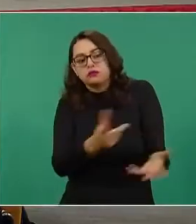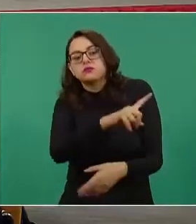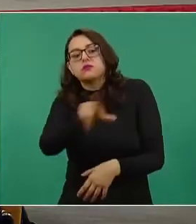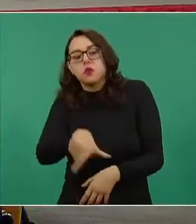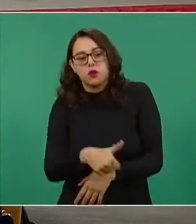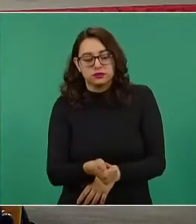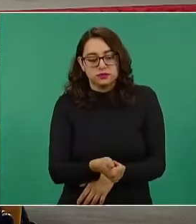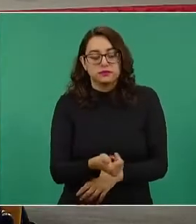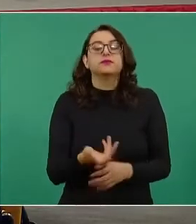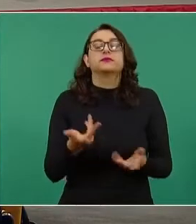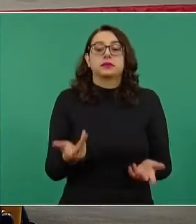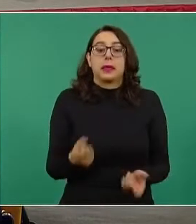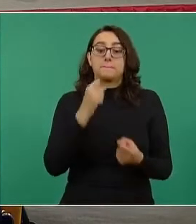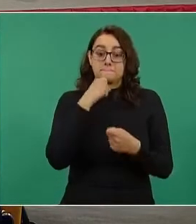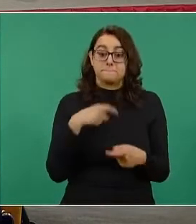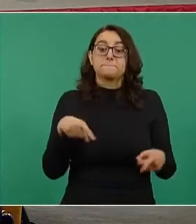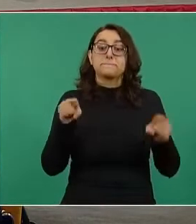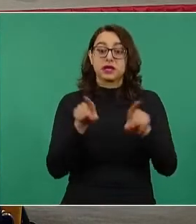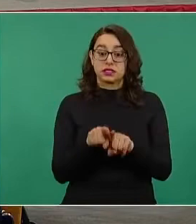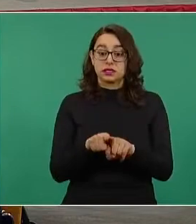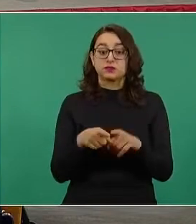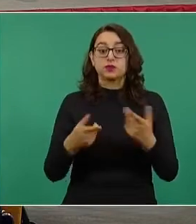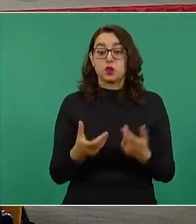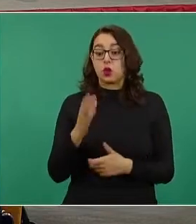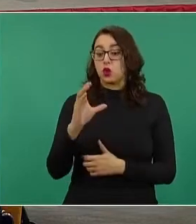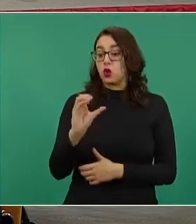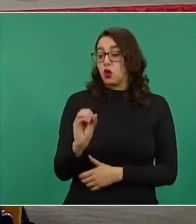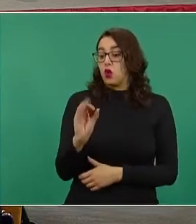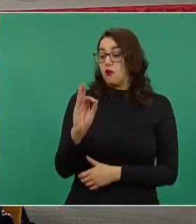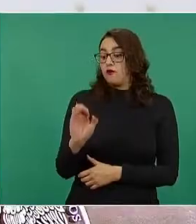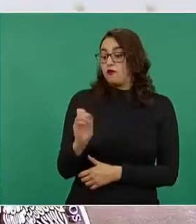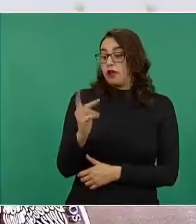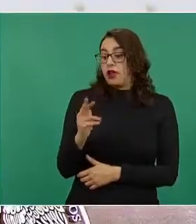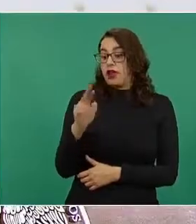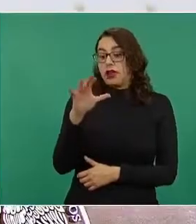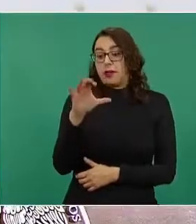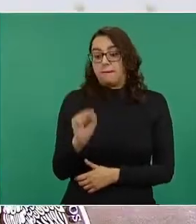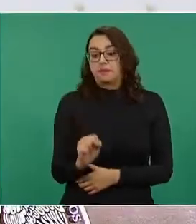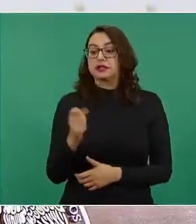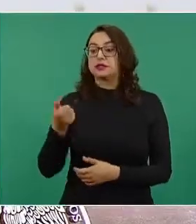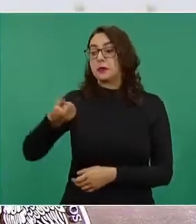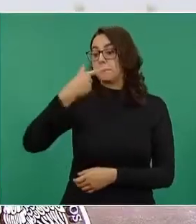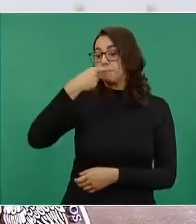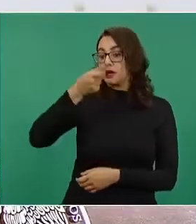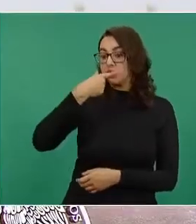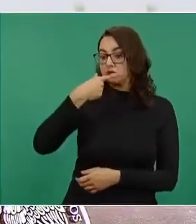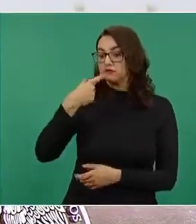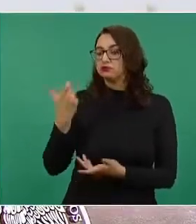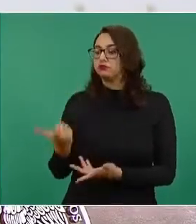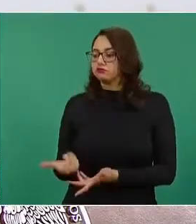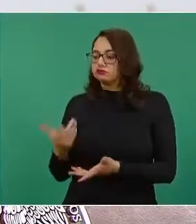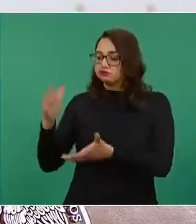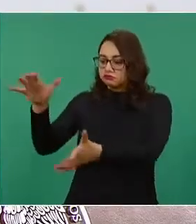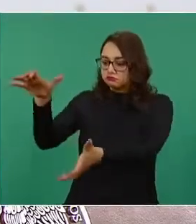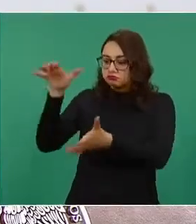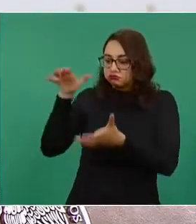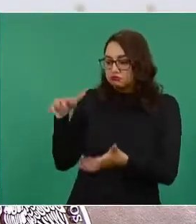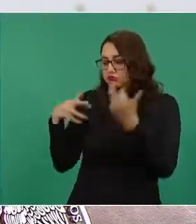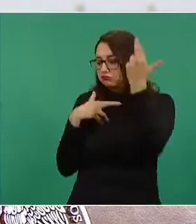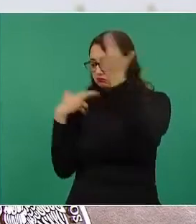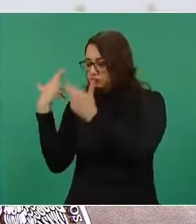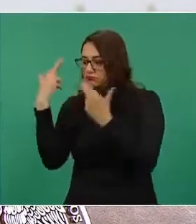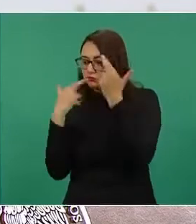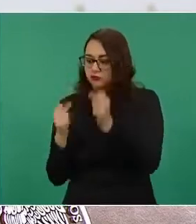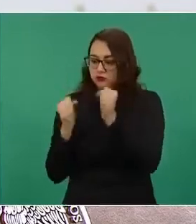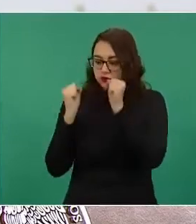lado, saben ustedes que COFEPRIS asegura la calidad, seguridad y eficacia de los medicamentos que